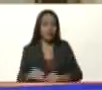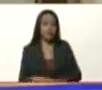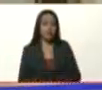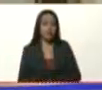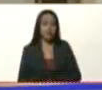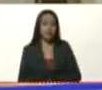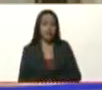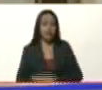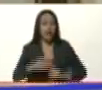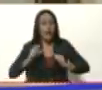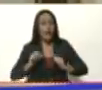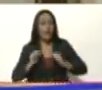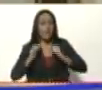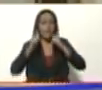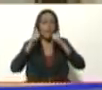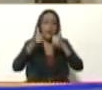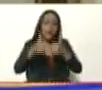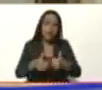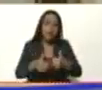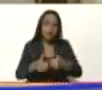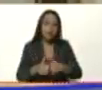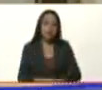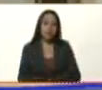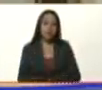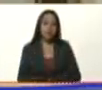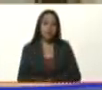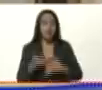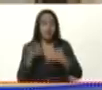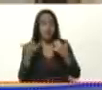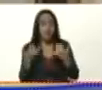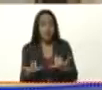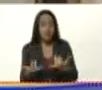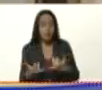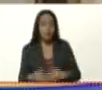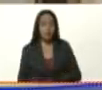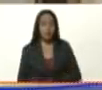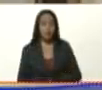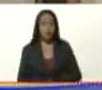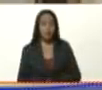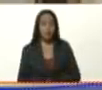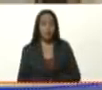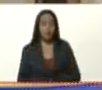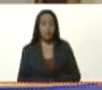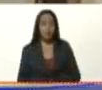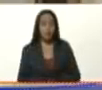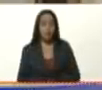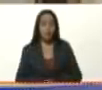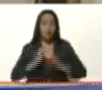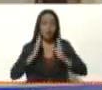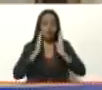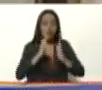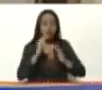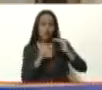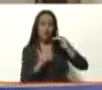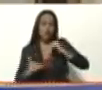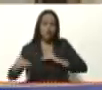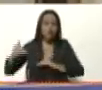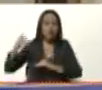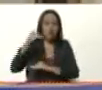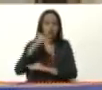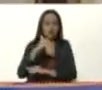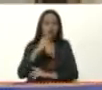Ya ha llegado a 46 estados de los 50 estados de la Unión. Y el impacto sobre